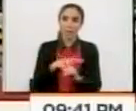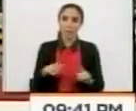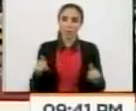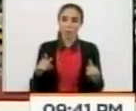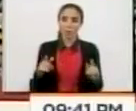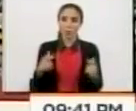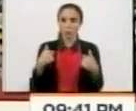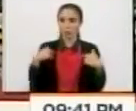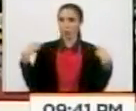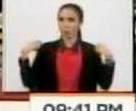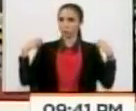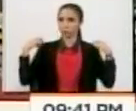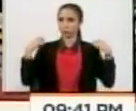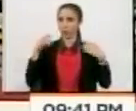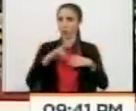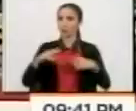camisa